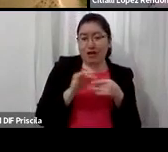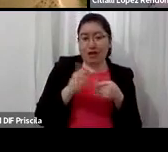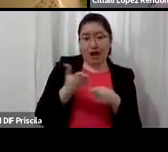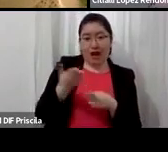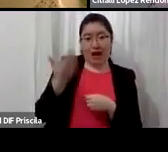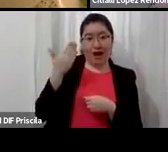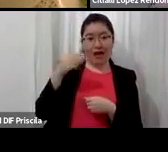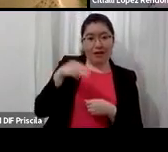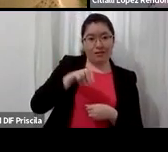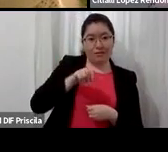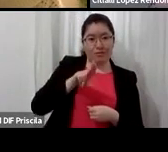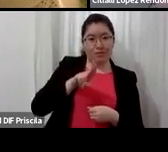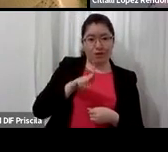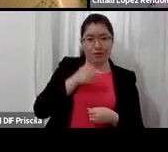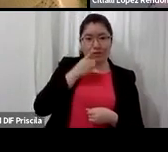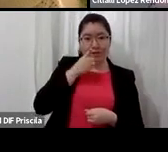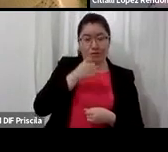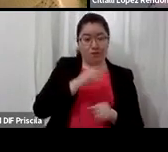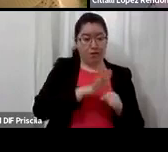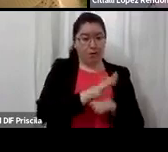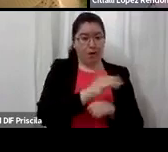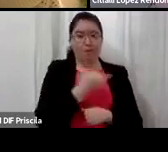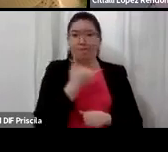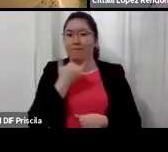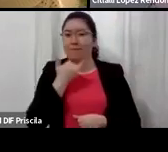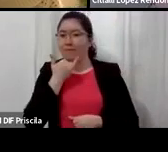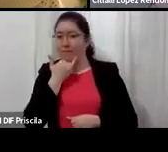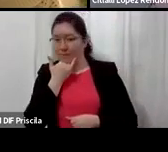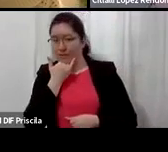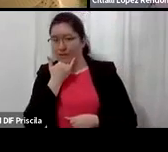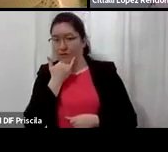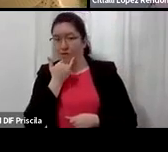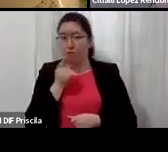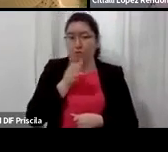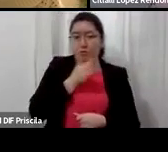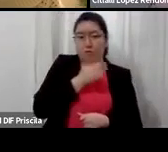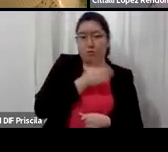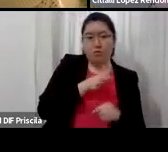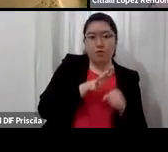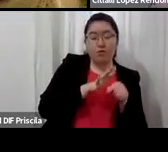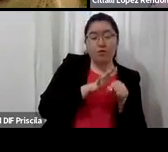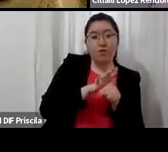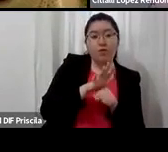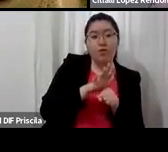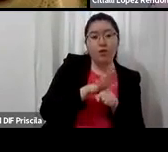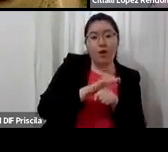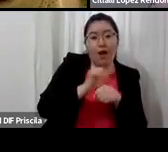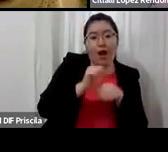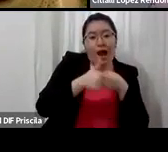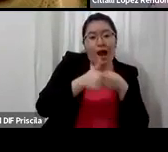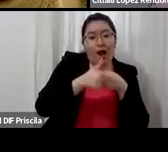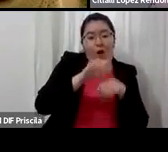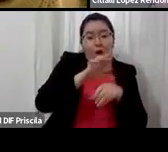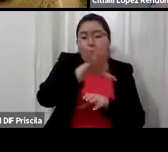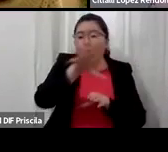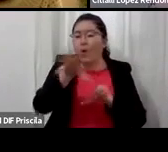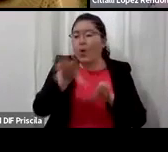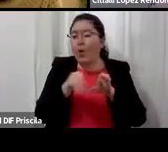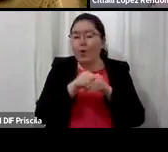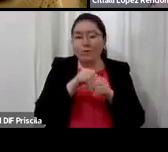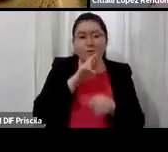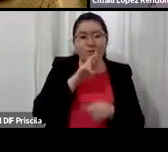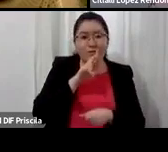¿no? Entre perdón y más bien una resolución más integral.